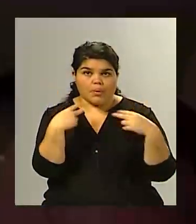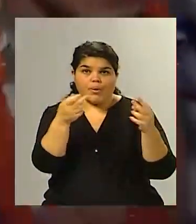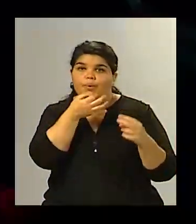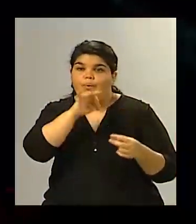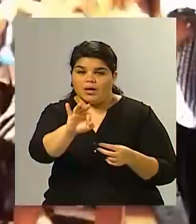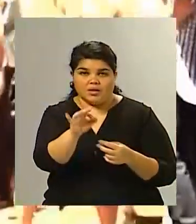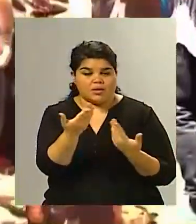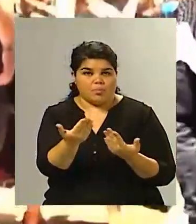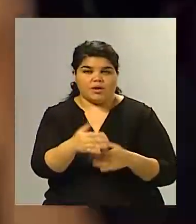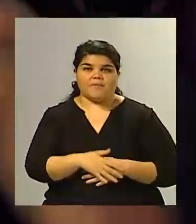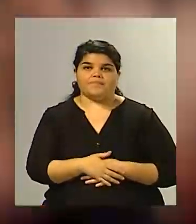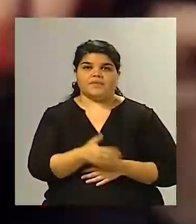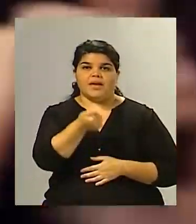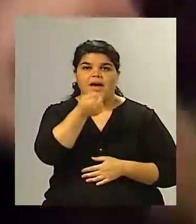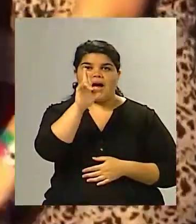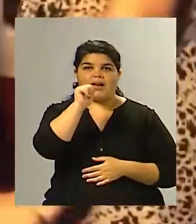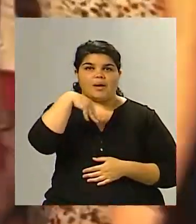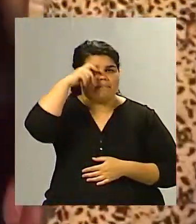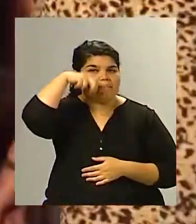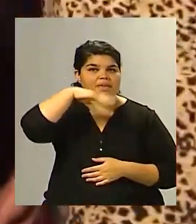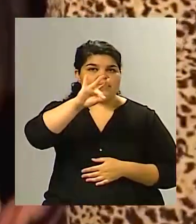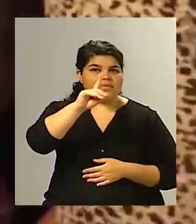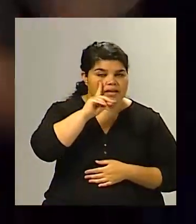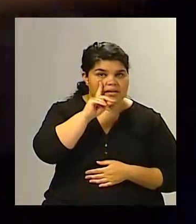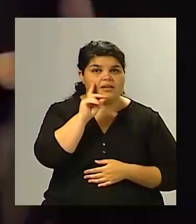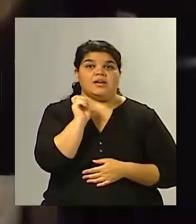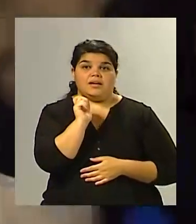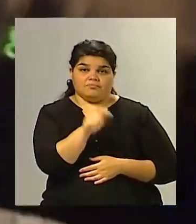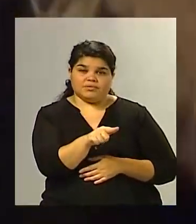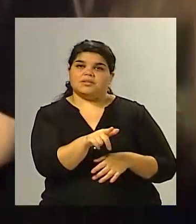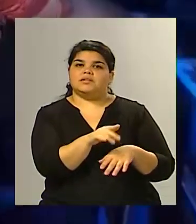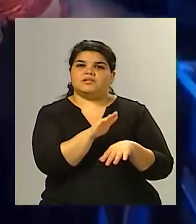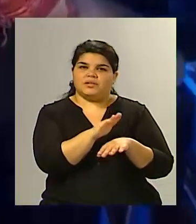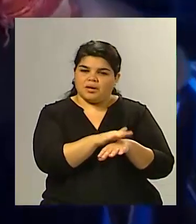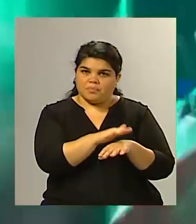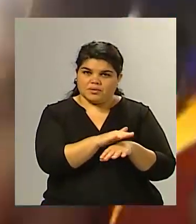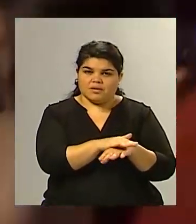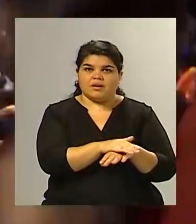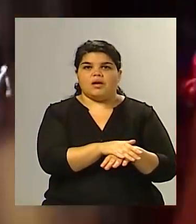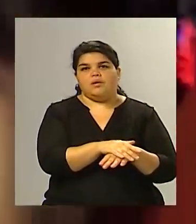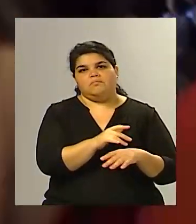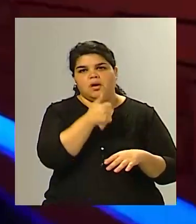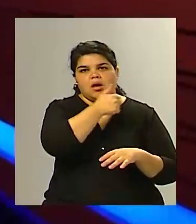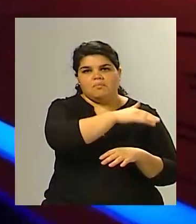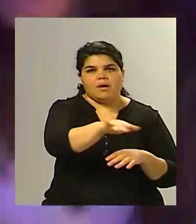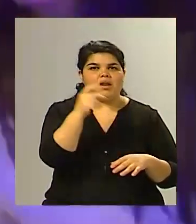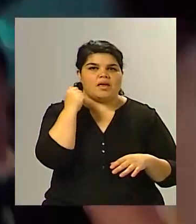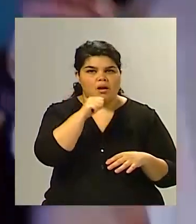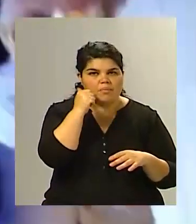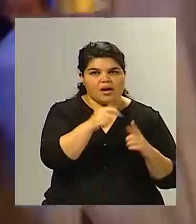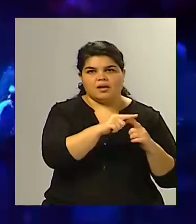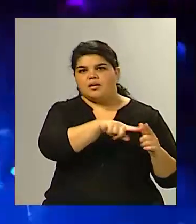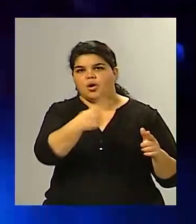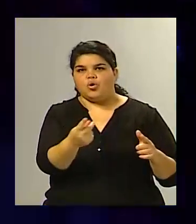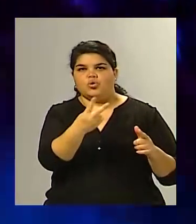en nuestra provincia son Aramendi Asociados, sí, que organiza además destinos a lugares de la costa como Mar del Plata, Villa